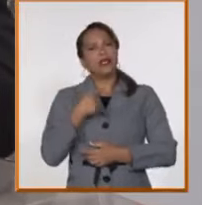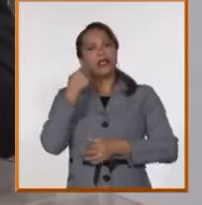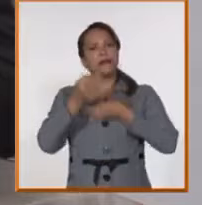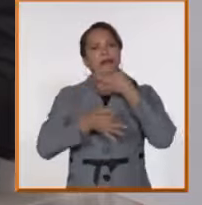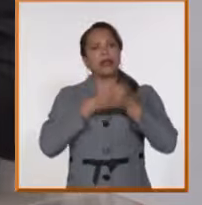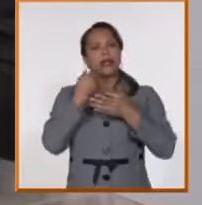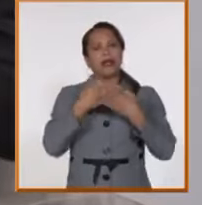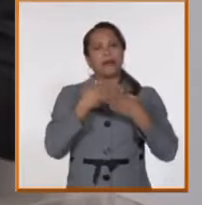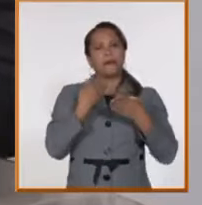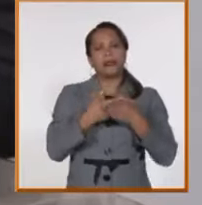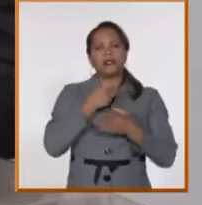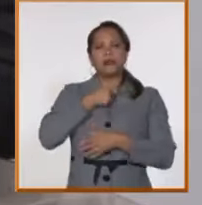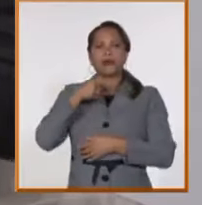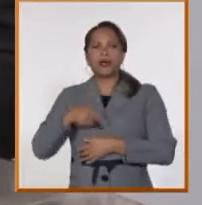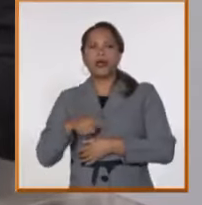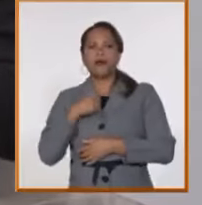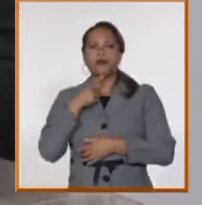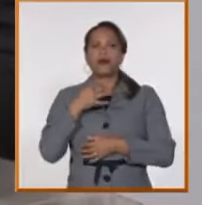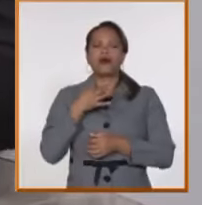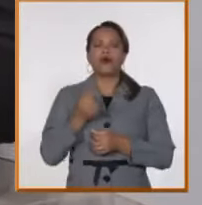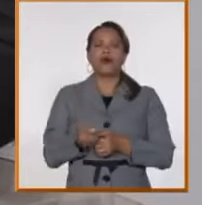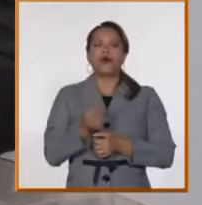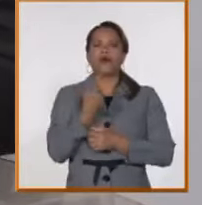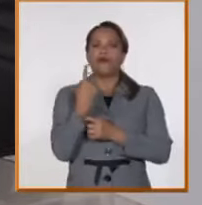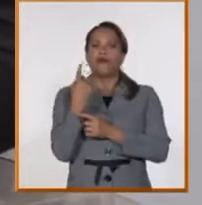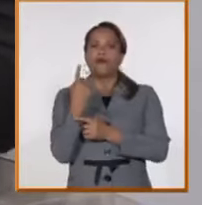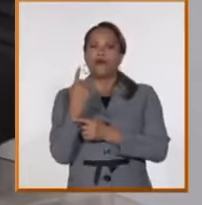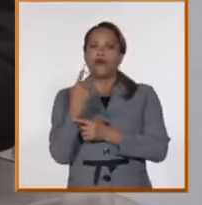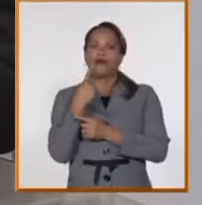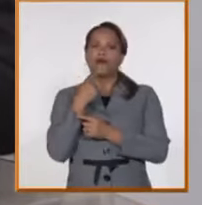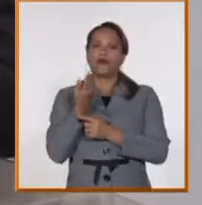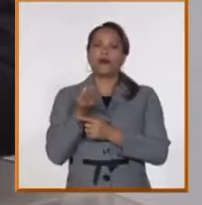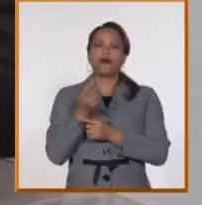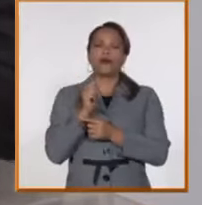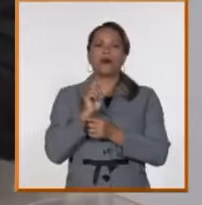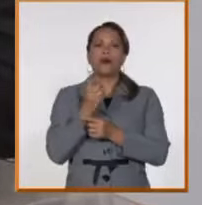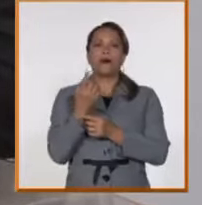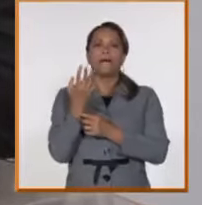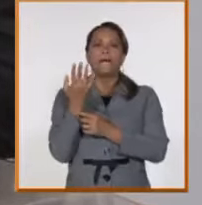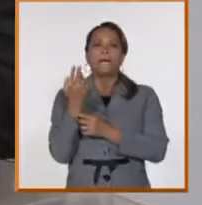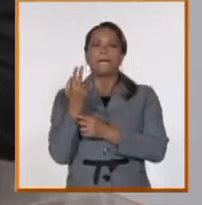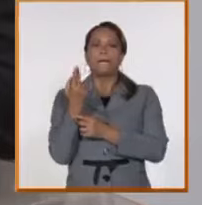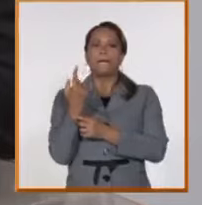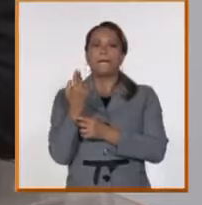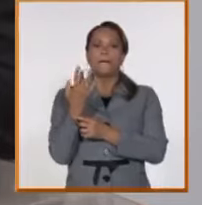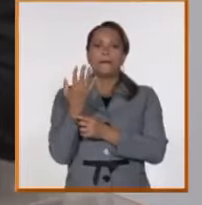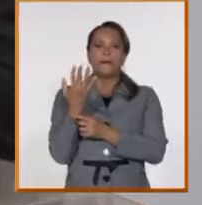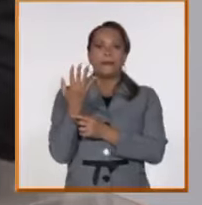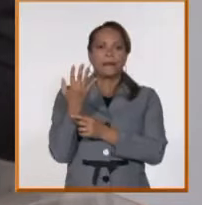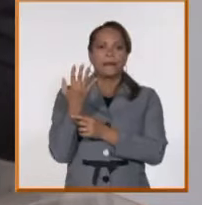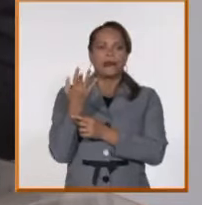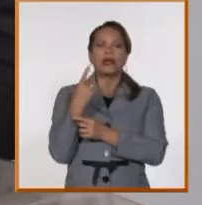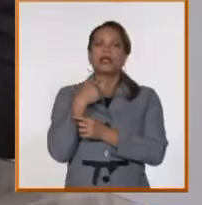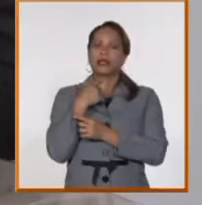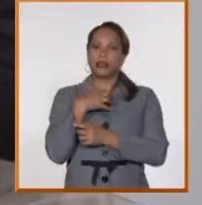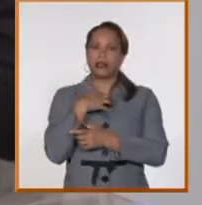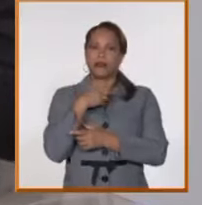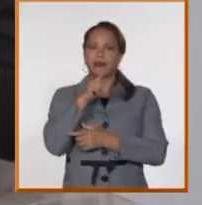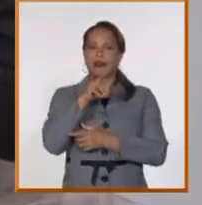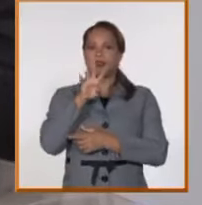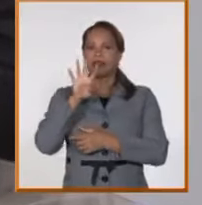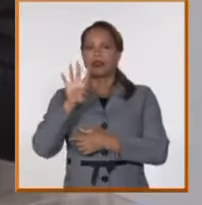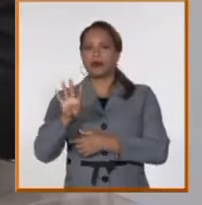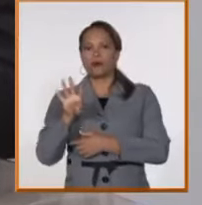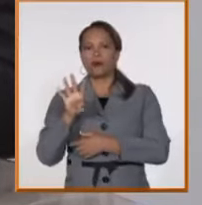empresas bueno por ejemplo tenemos fosfos y Vera tenemos sacos y sogas por eso aunque son 15 actividades sí tenemos 34 que